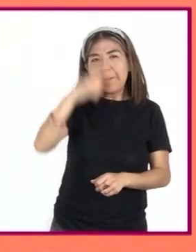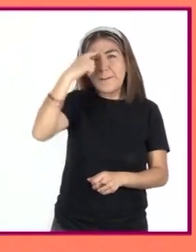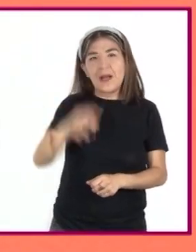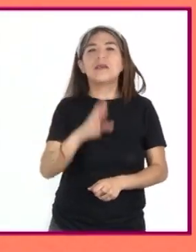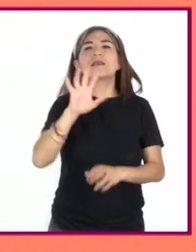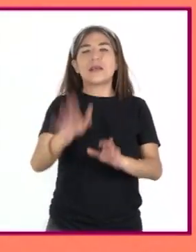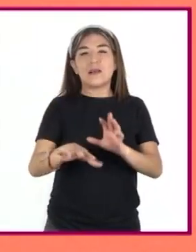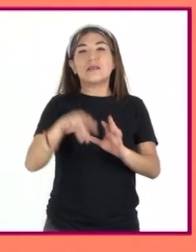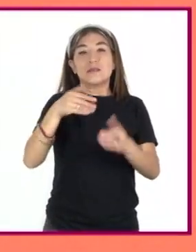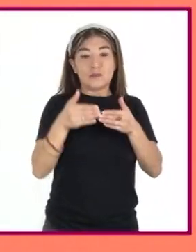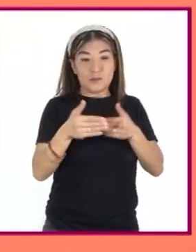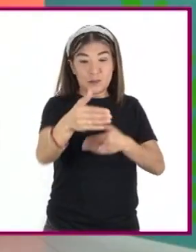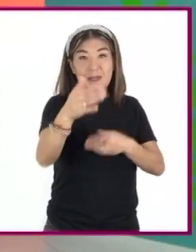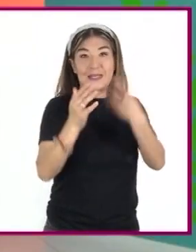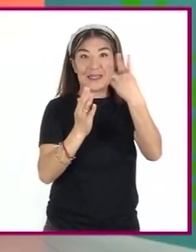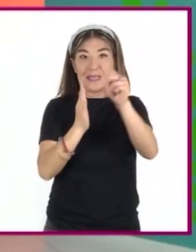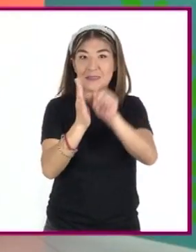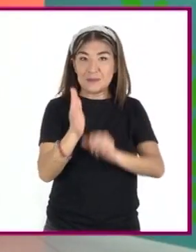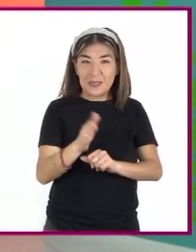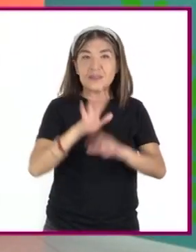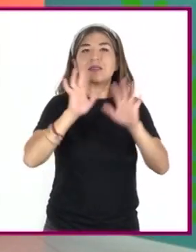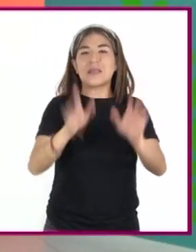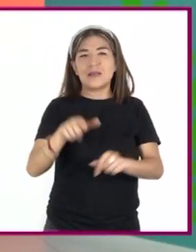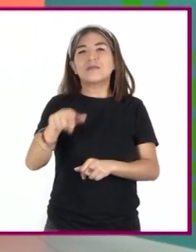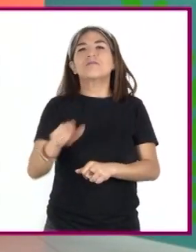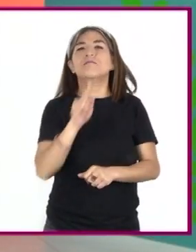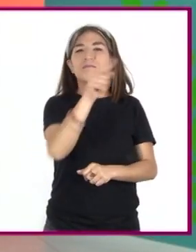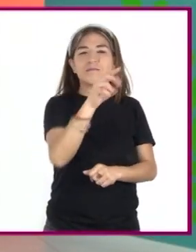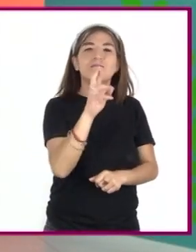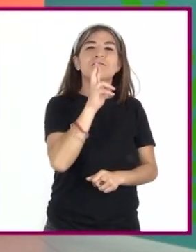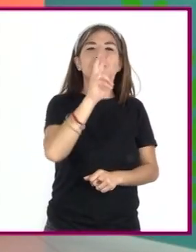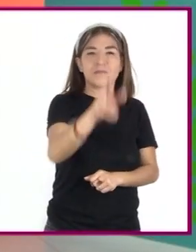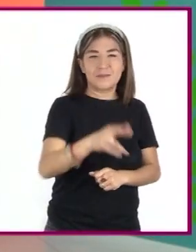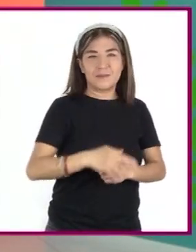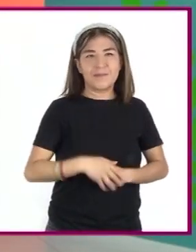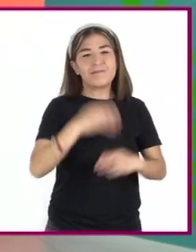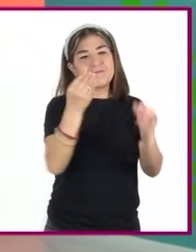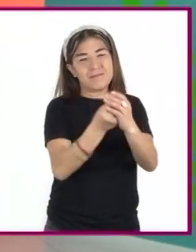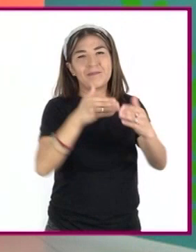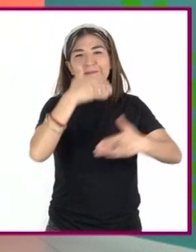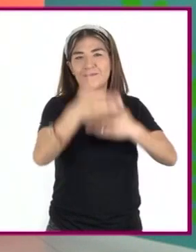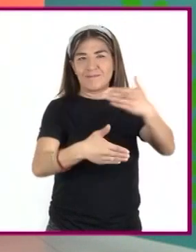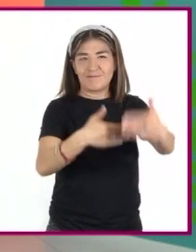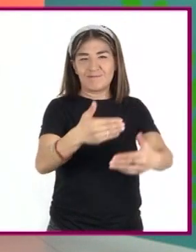respuesta durante todo el trabajo que se realizará en varias sesiones.